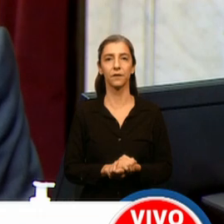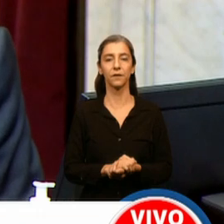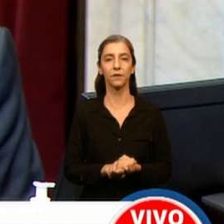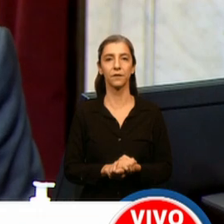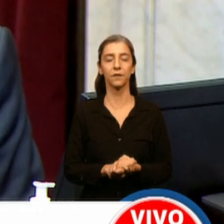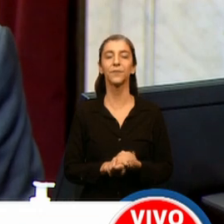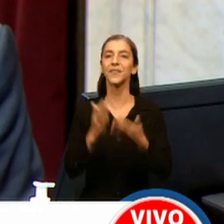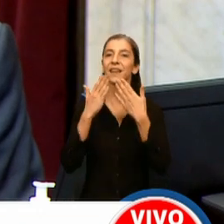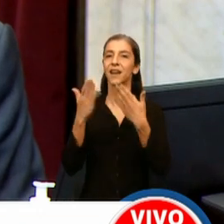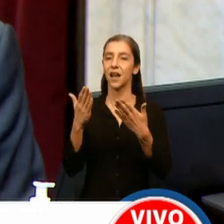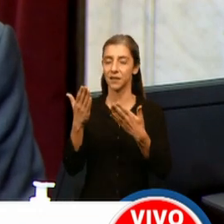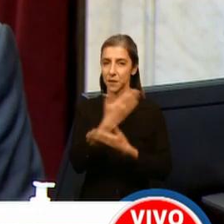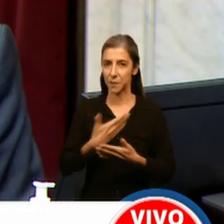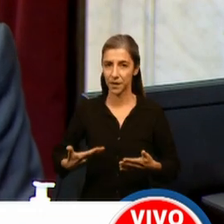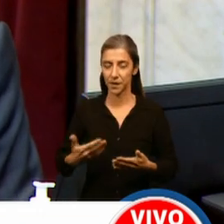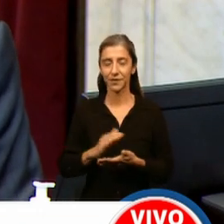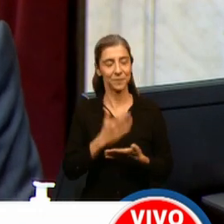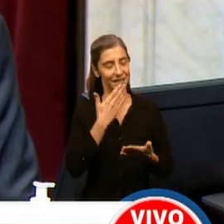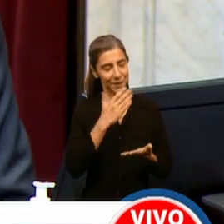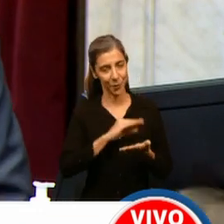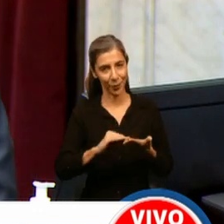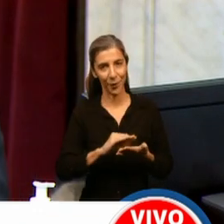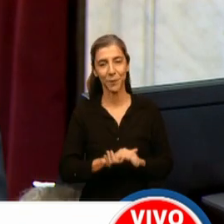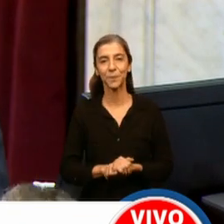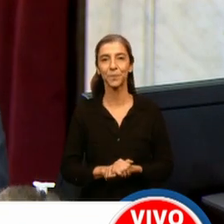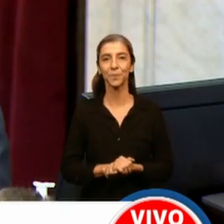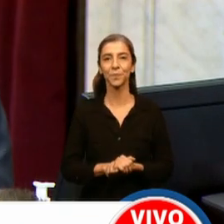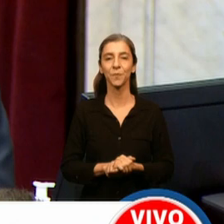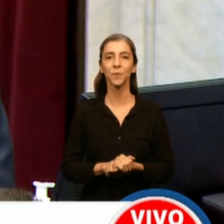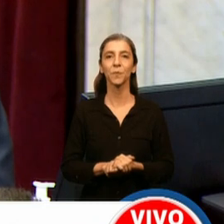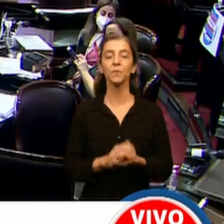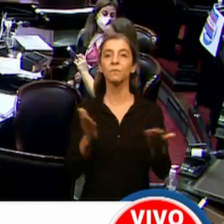gracias a residentes gracias diputados bueno